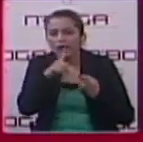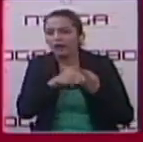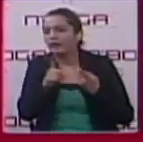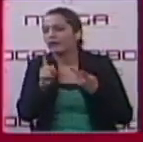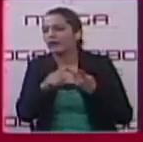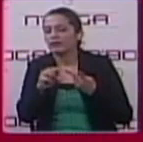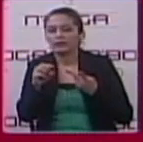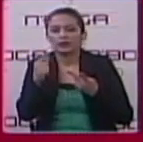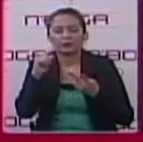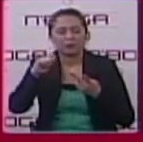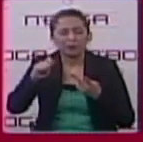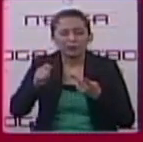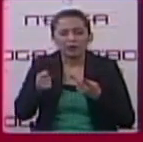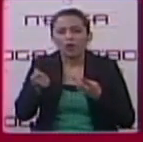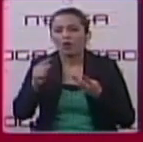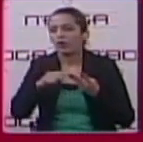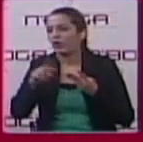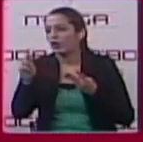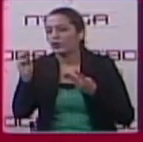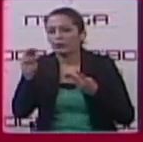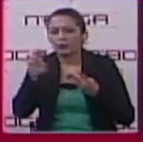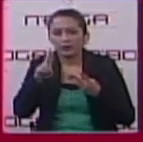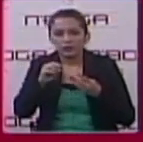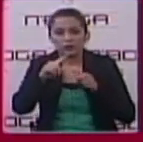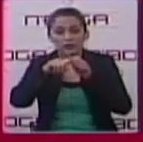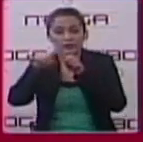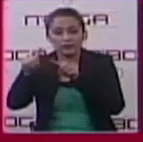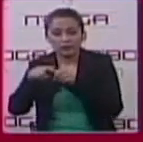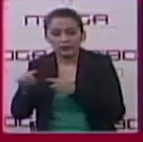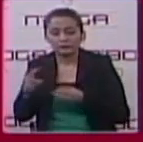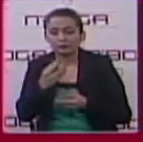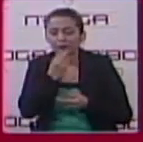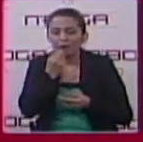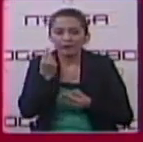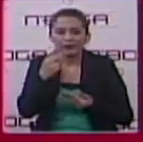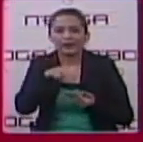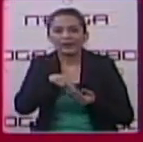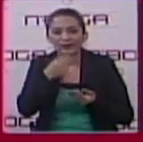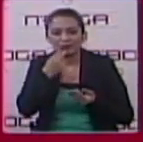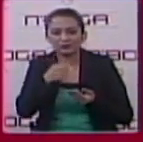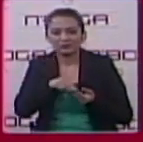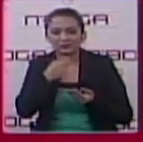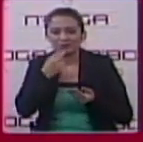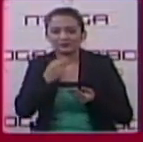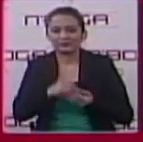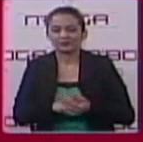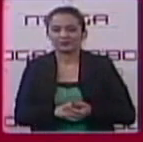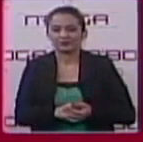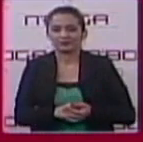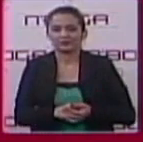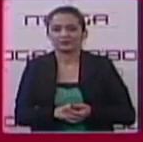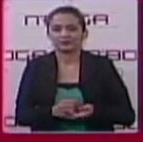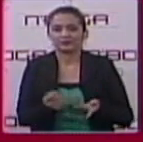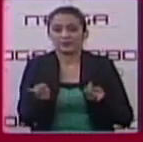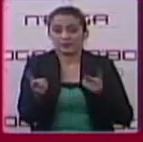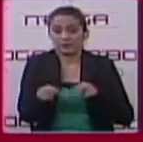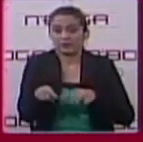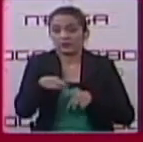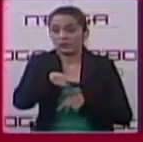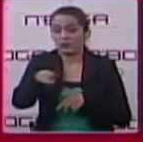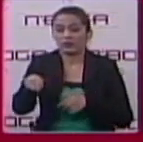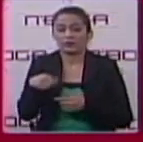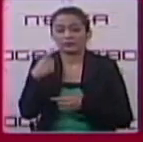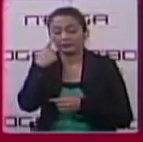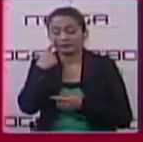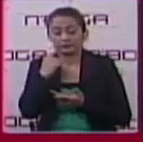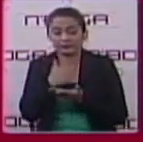Romero eh Y obviamente También tenemos otros productos como e los aritos de cebolla que vienen con